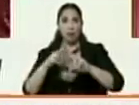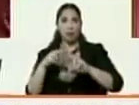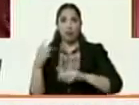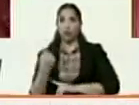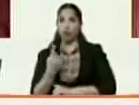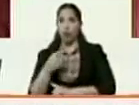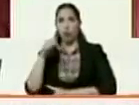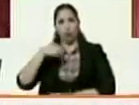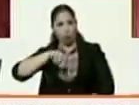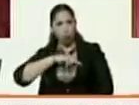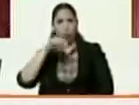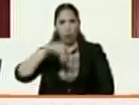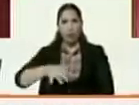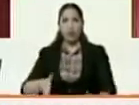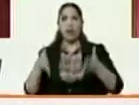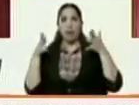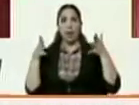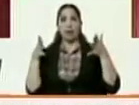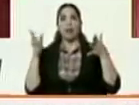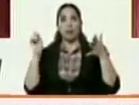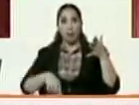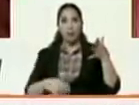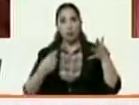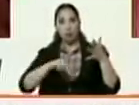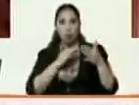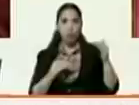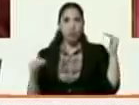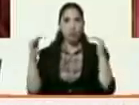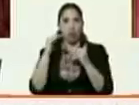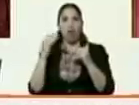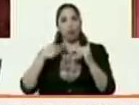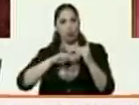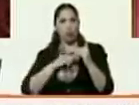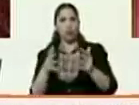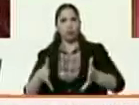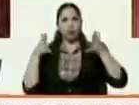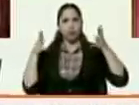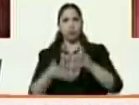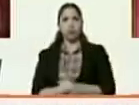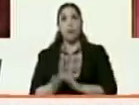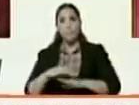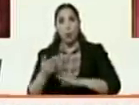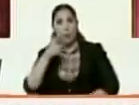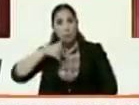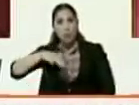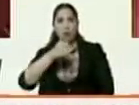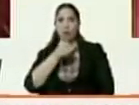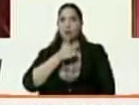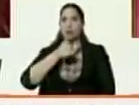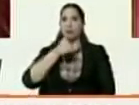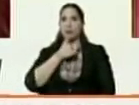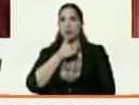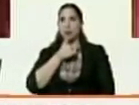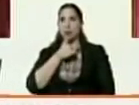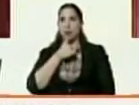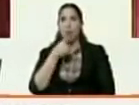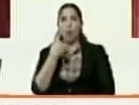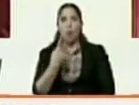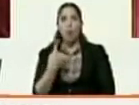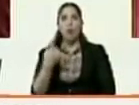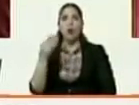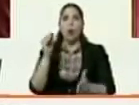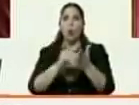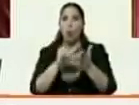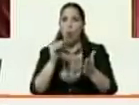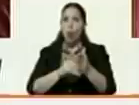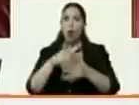estamos obligados a ganarla, sino que moralmente nosotros la vamos a ganar. Porque este pueblo ha resistido una y mil ataques